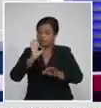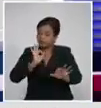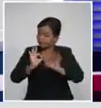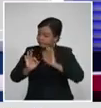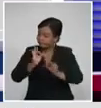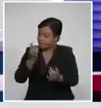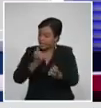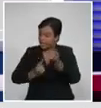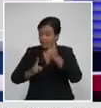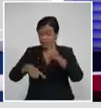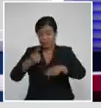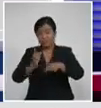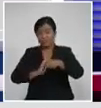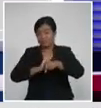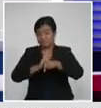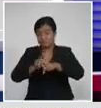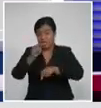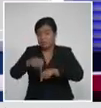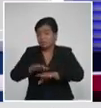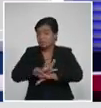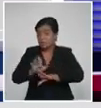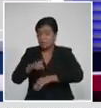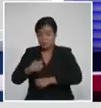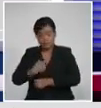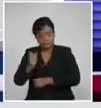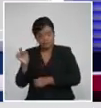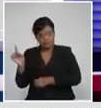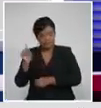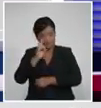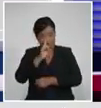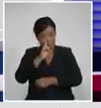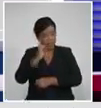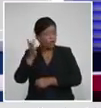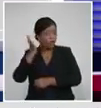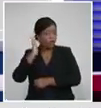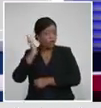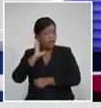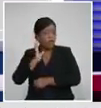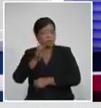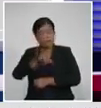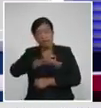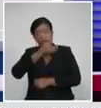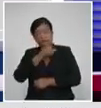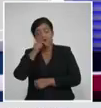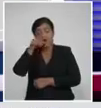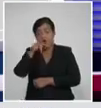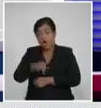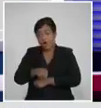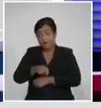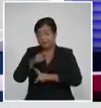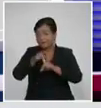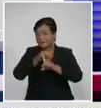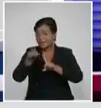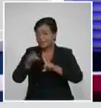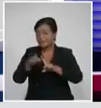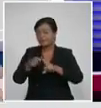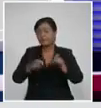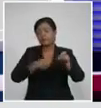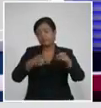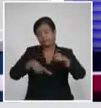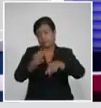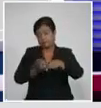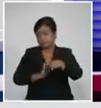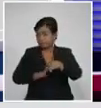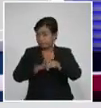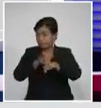la COVID-19. De esta forma estamos poniendo punto final a este espacio que hoy ha hablado de enfrentamiento a la COVID-19 en